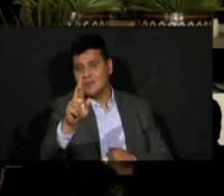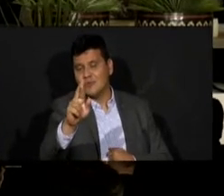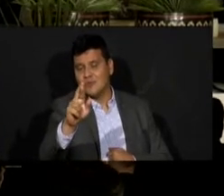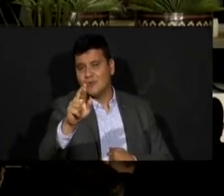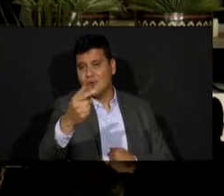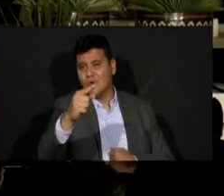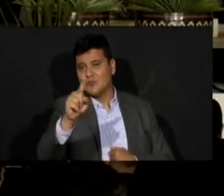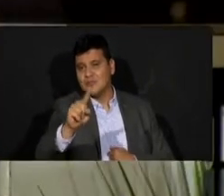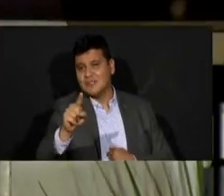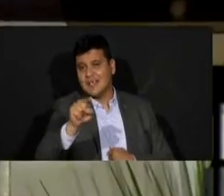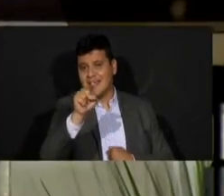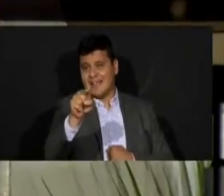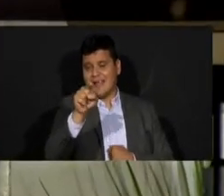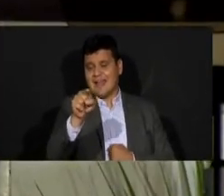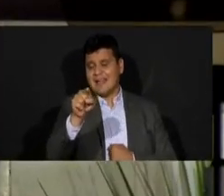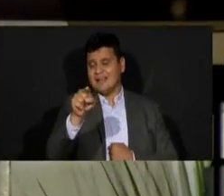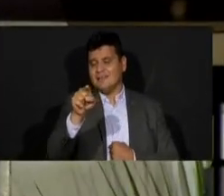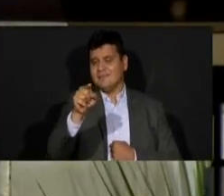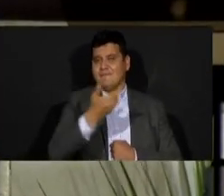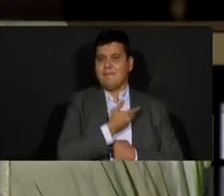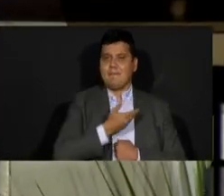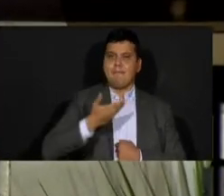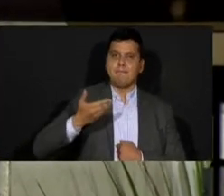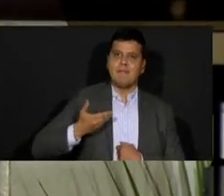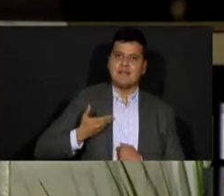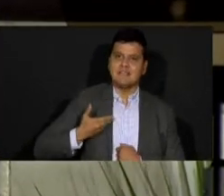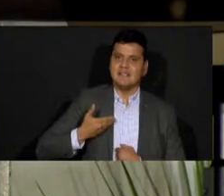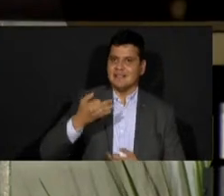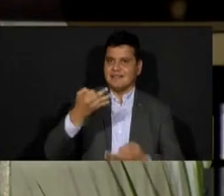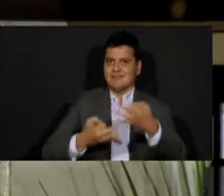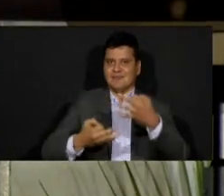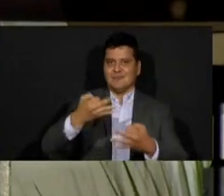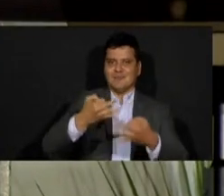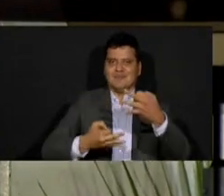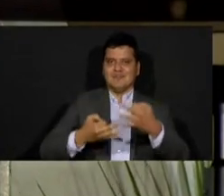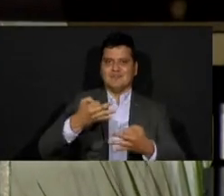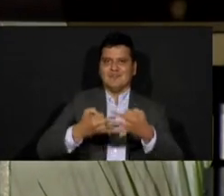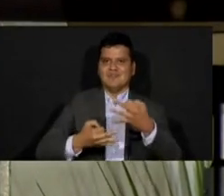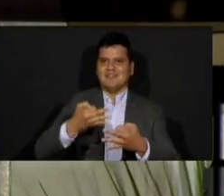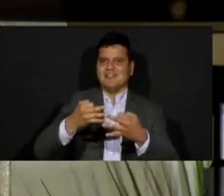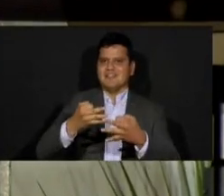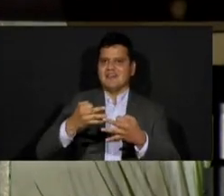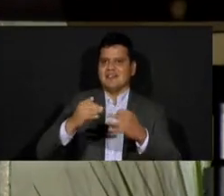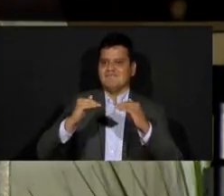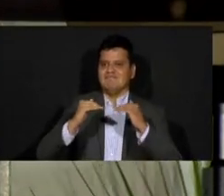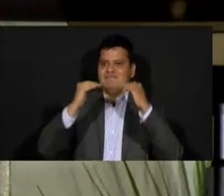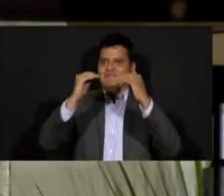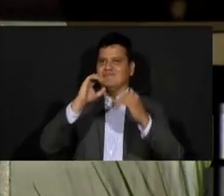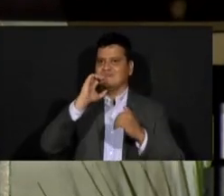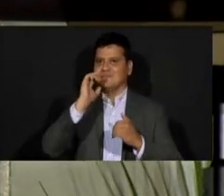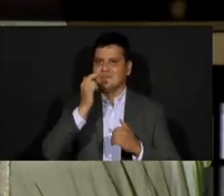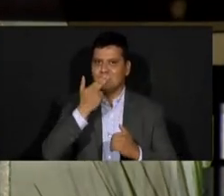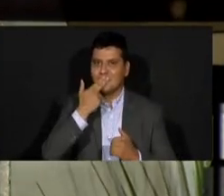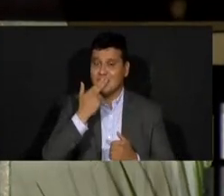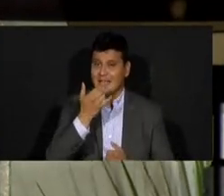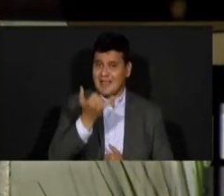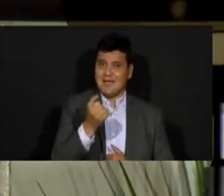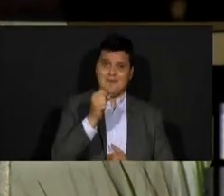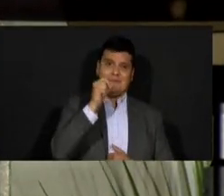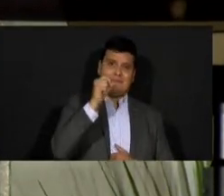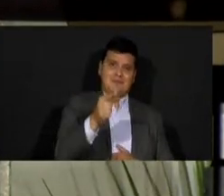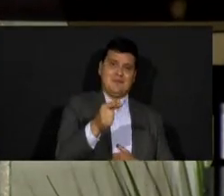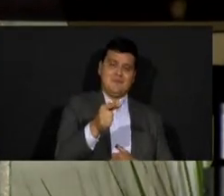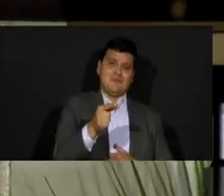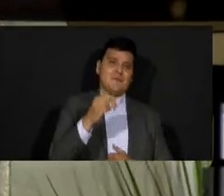presidente del Tribunal Superior de Justicia del Estado, y a la licenciada María Eugenia